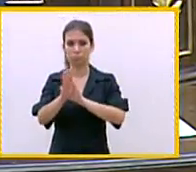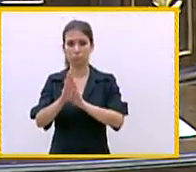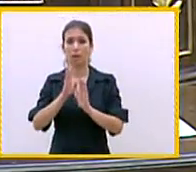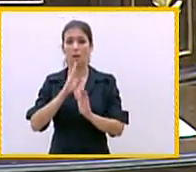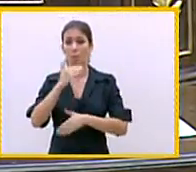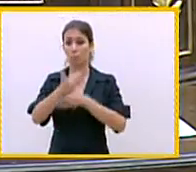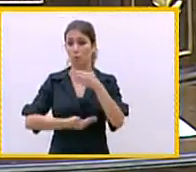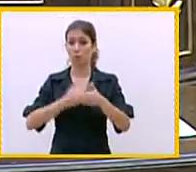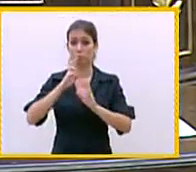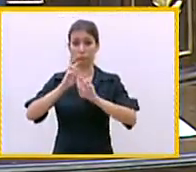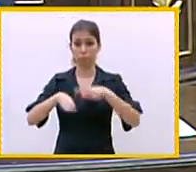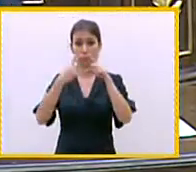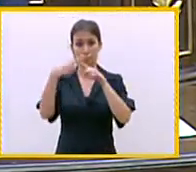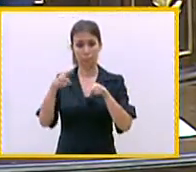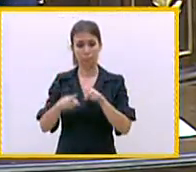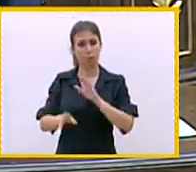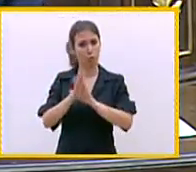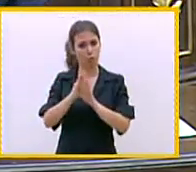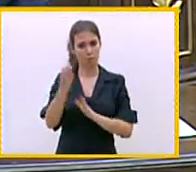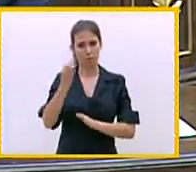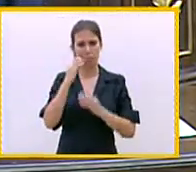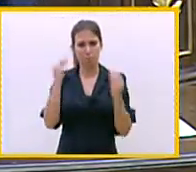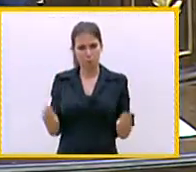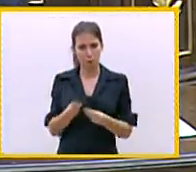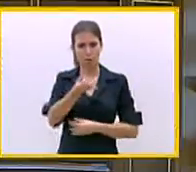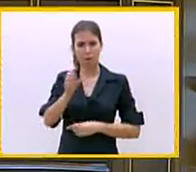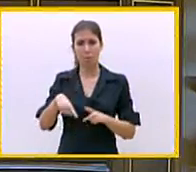reformas, en la mejora de la eficiencia y en la austeridad.